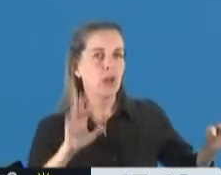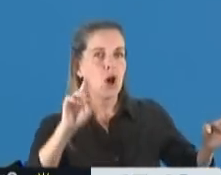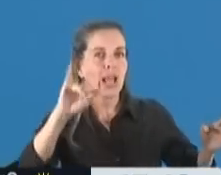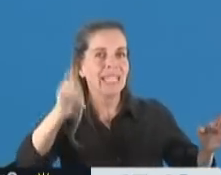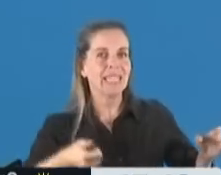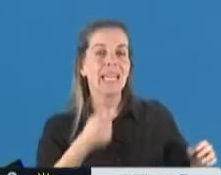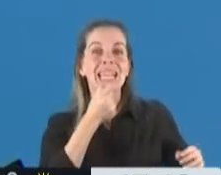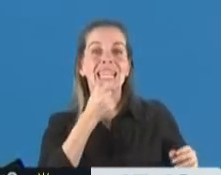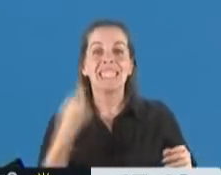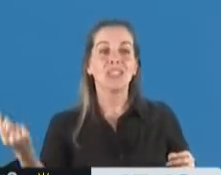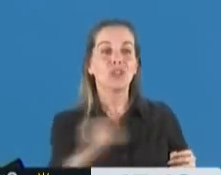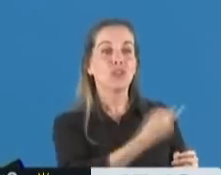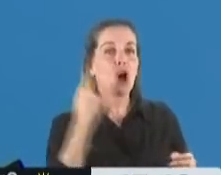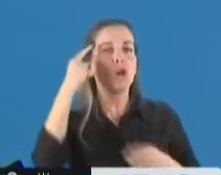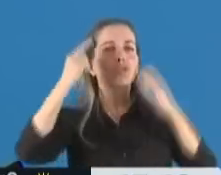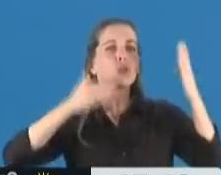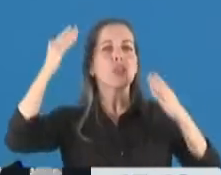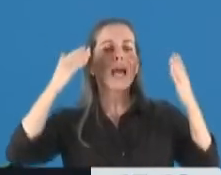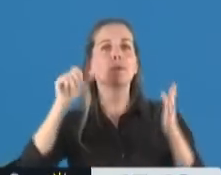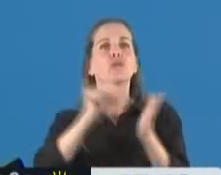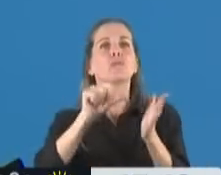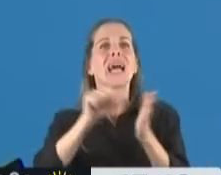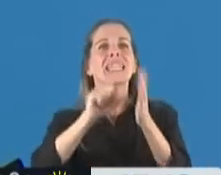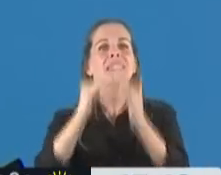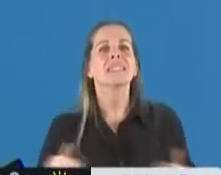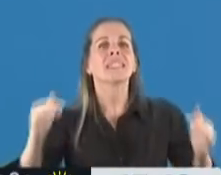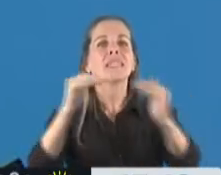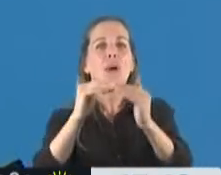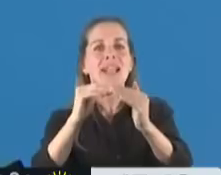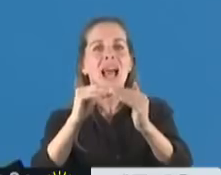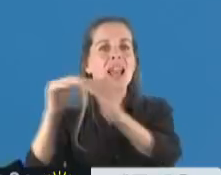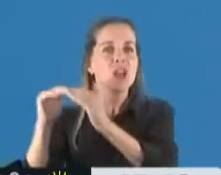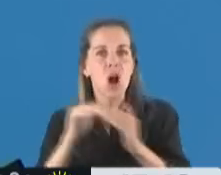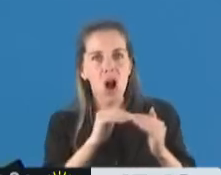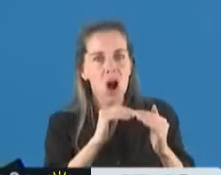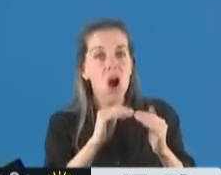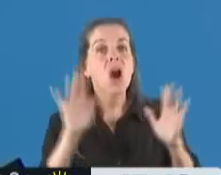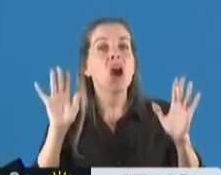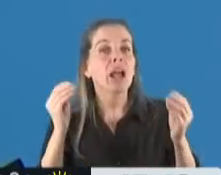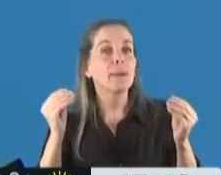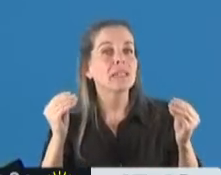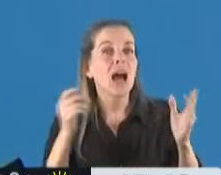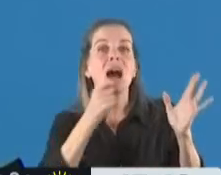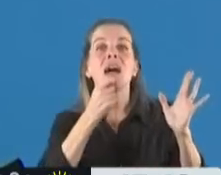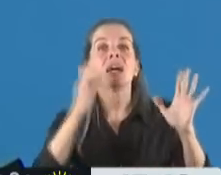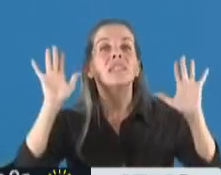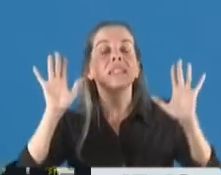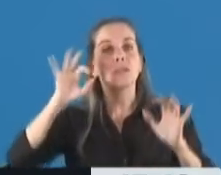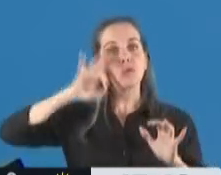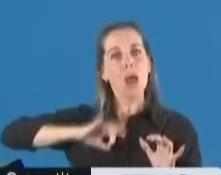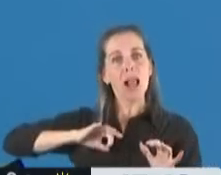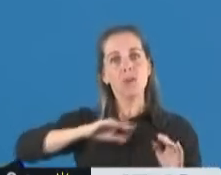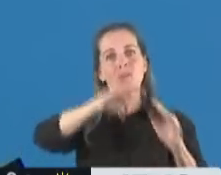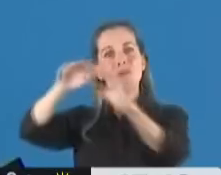todos soñamos en vivir en un país más justo, más igualitario, donde la distribución del ingreso sea